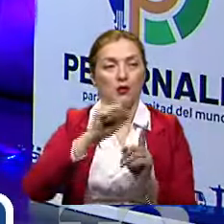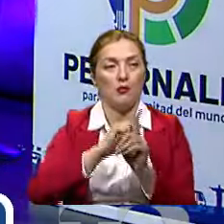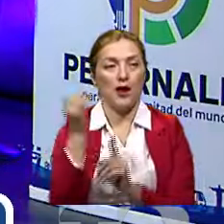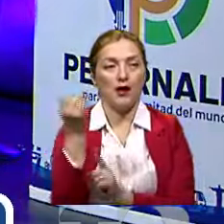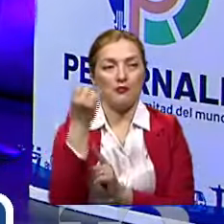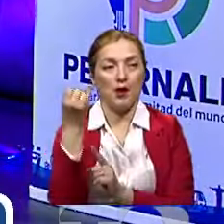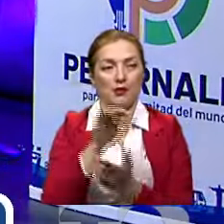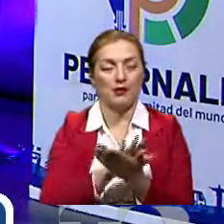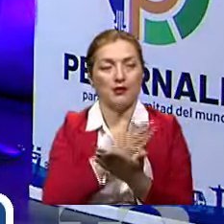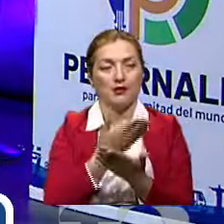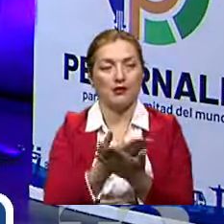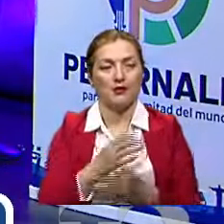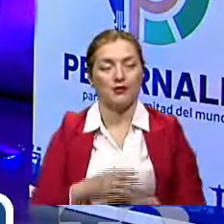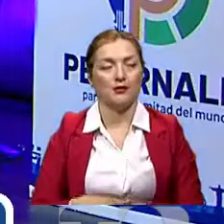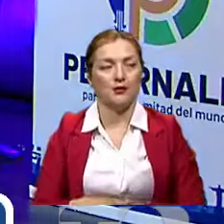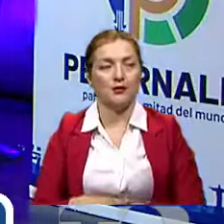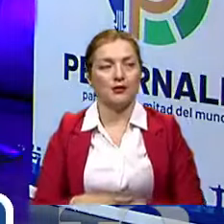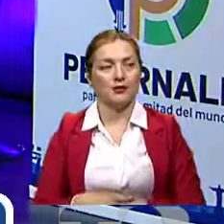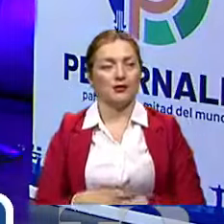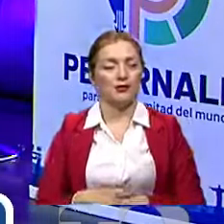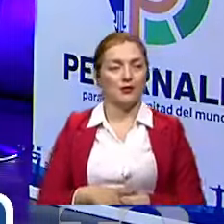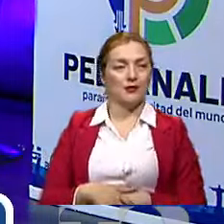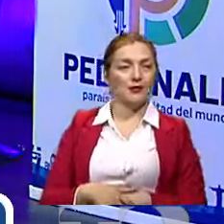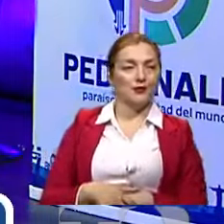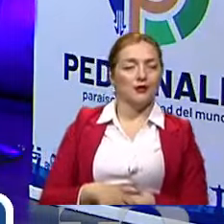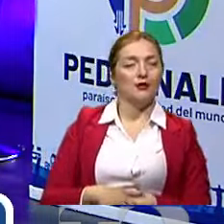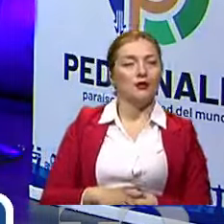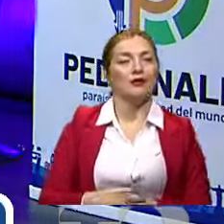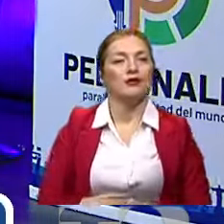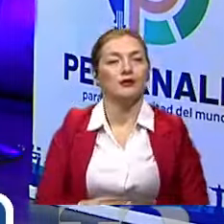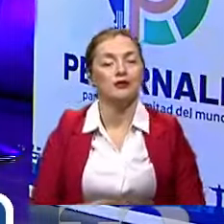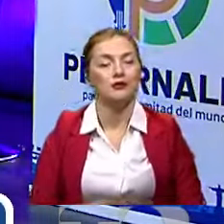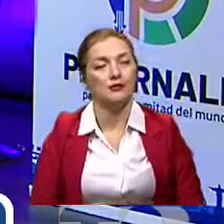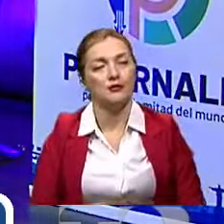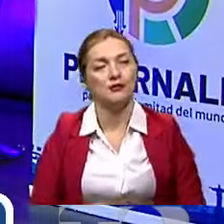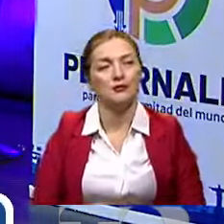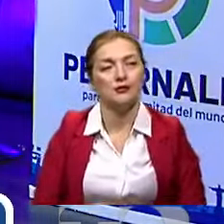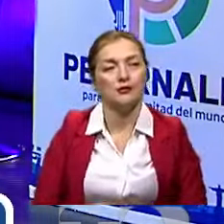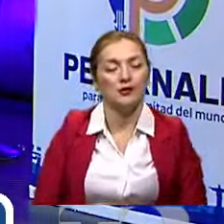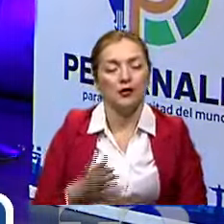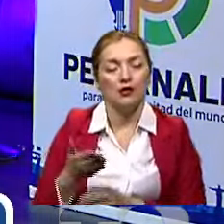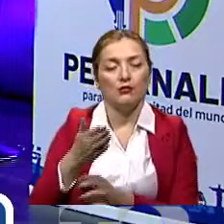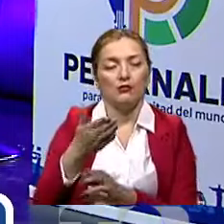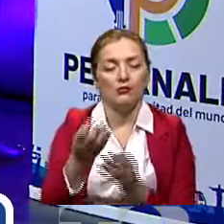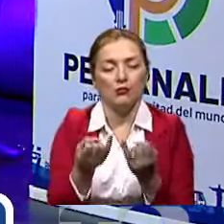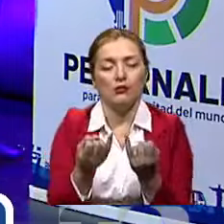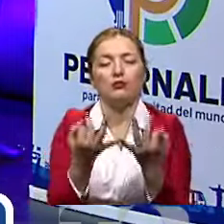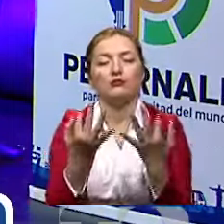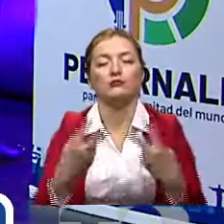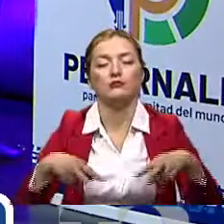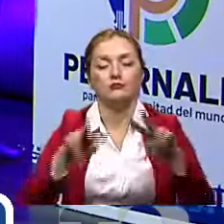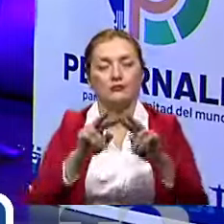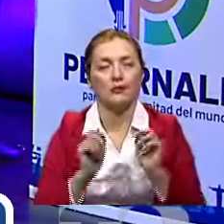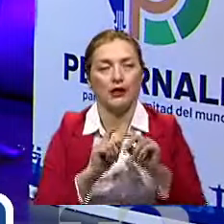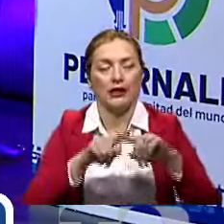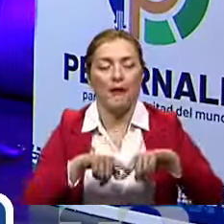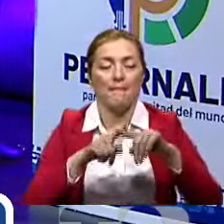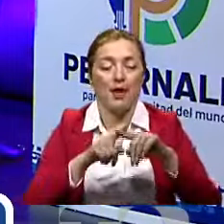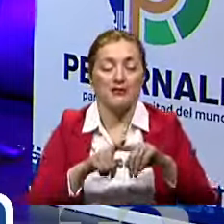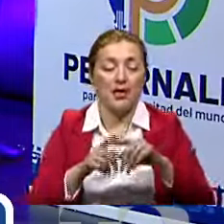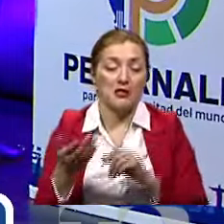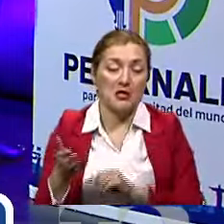con salprieta, no me quite también la delicia. Pero claro, bueno, más o menos un plato de corvina, ¿ya en cuánto? Depende del tamaño de la corvina,